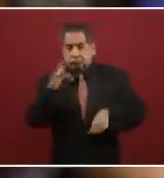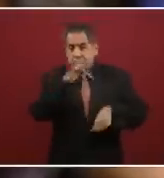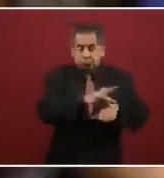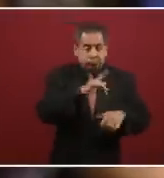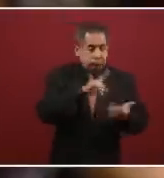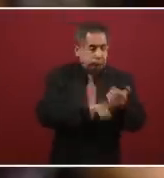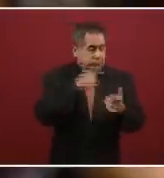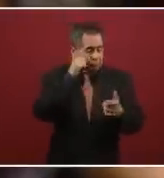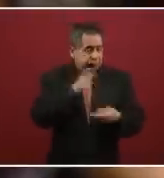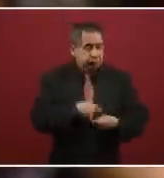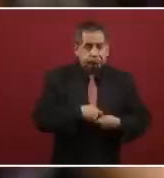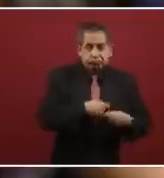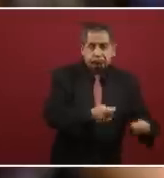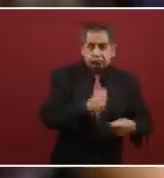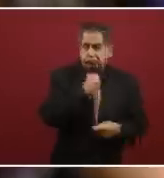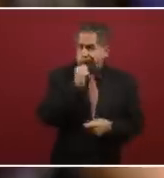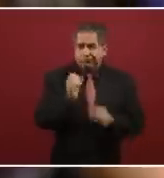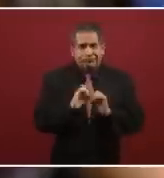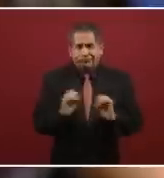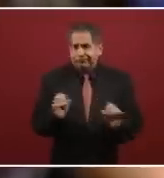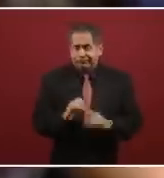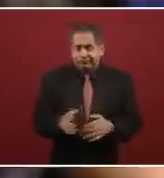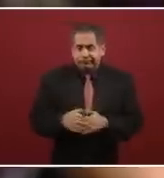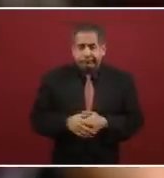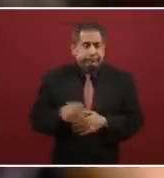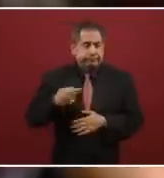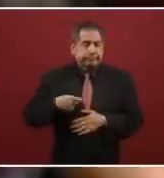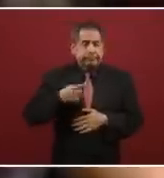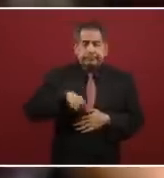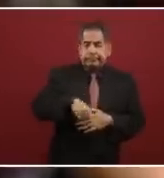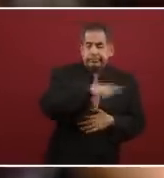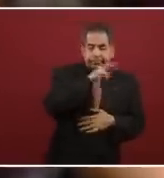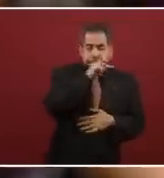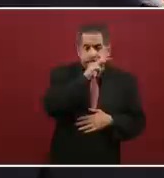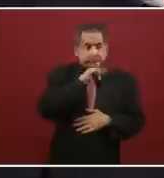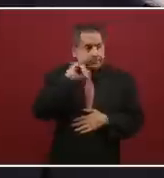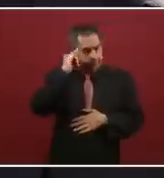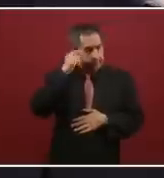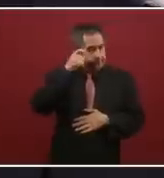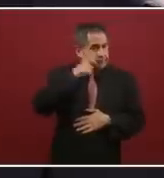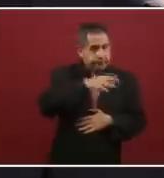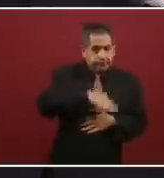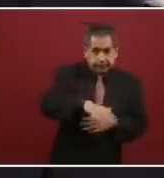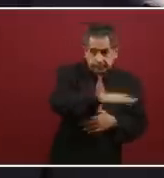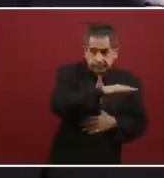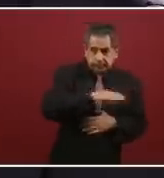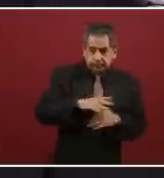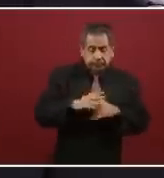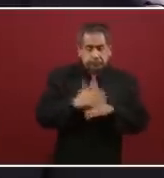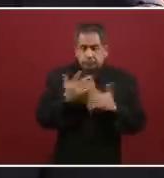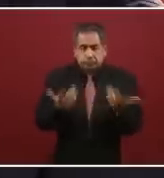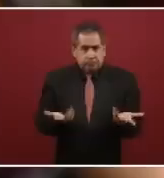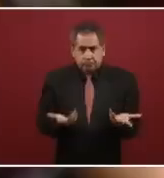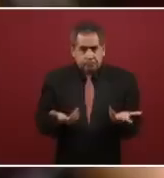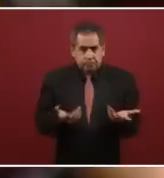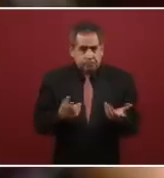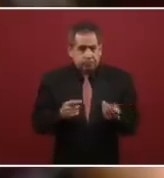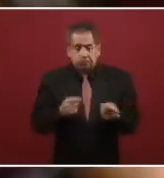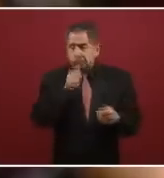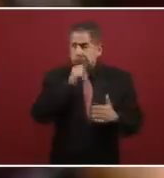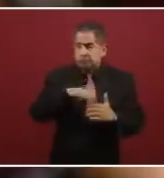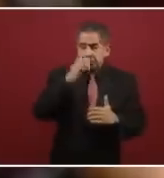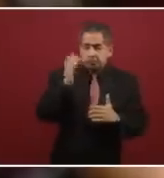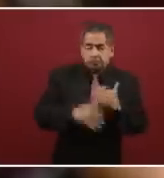entregado. El fertilizante los guerrerenses están preocupados, pues, los campesinos guerrerenses, porque no se ha terminado